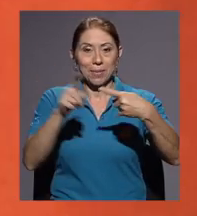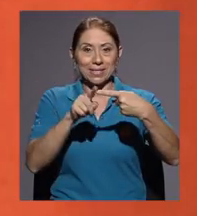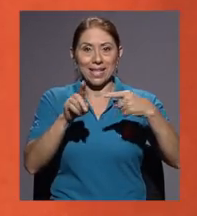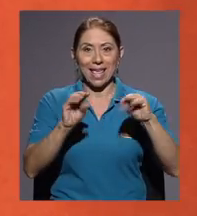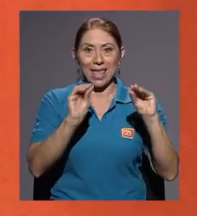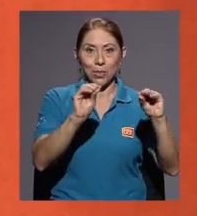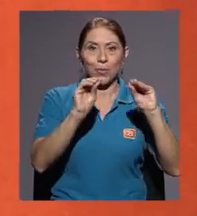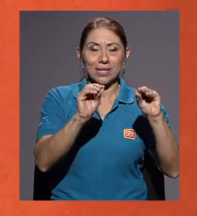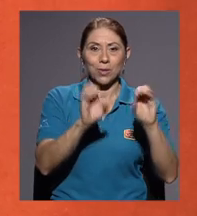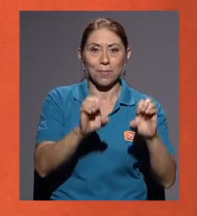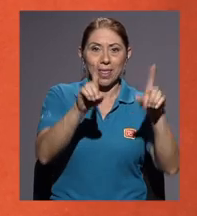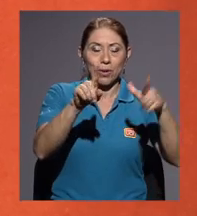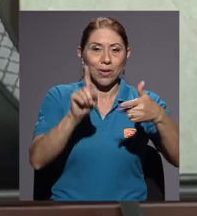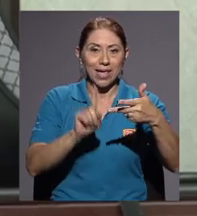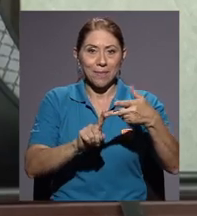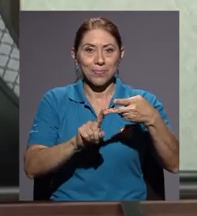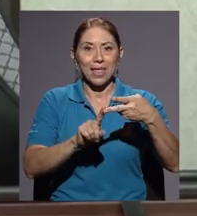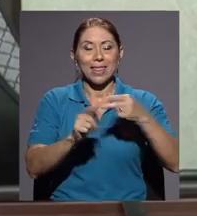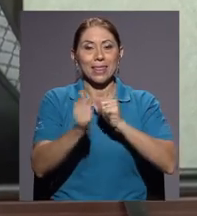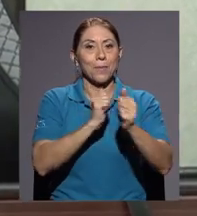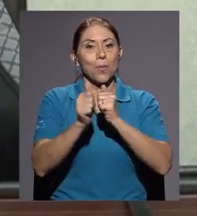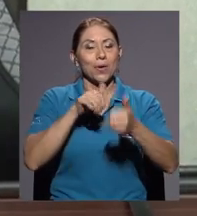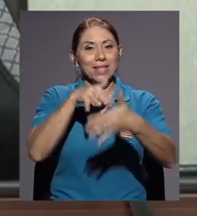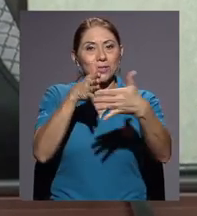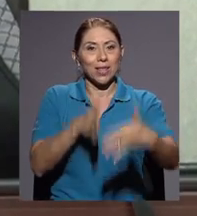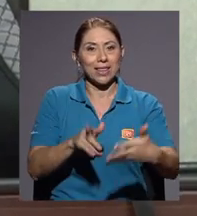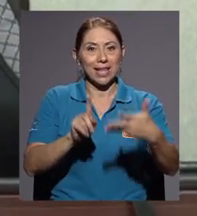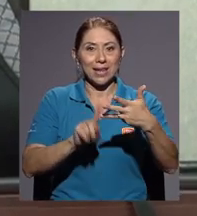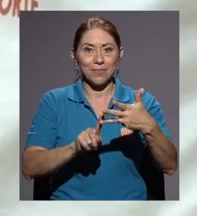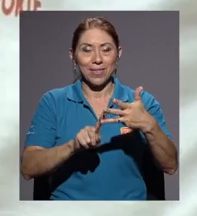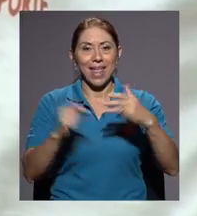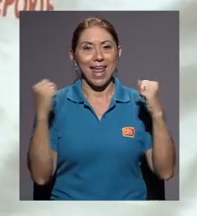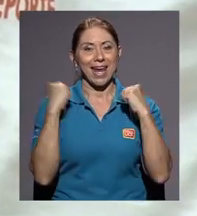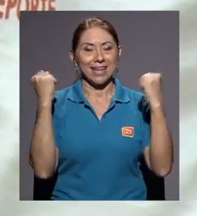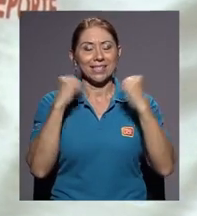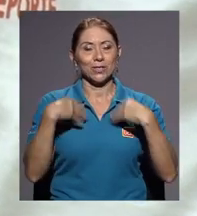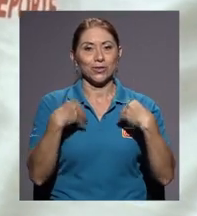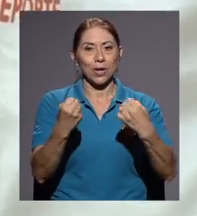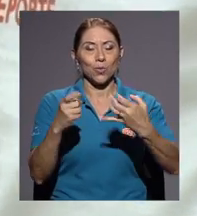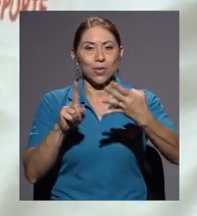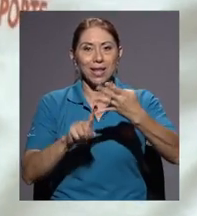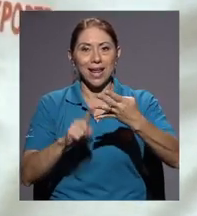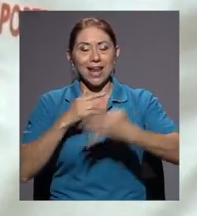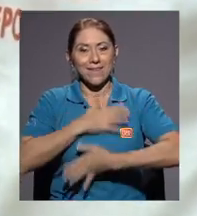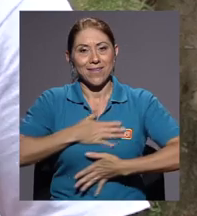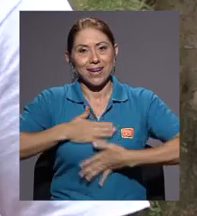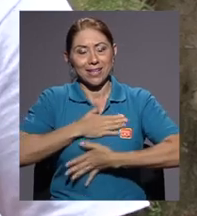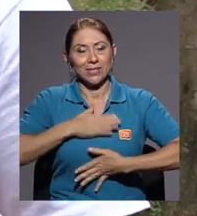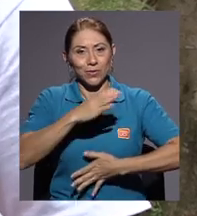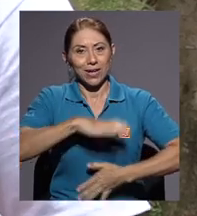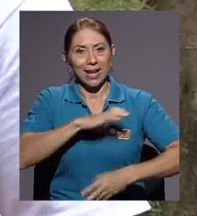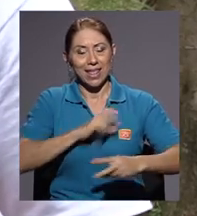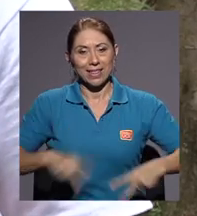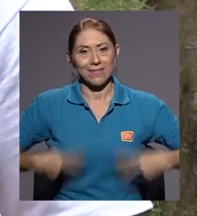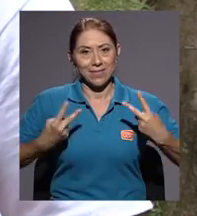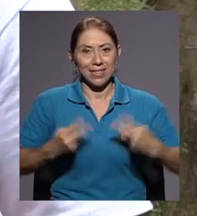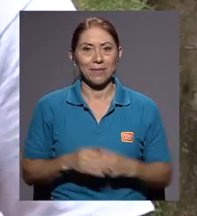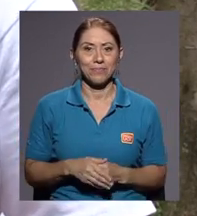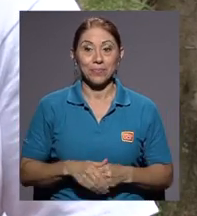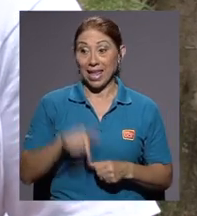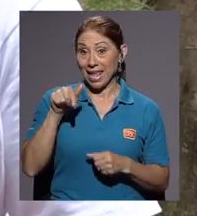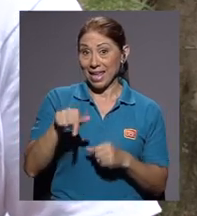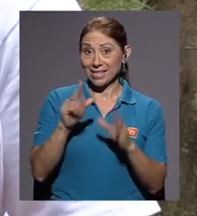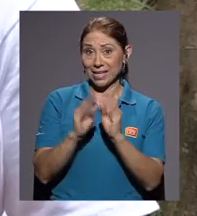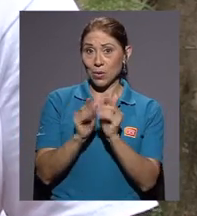pedagogía, deporte estudiantil, ejercicio y salud, y recreación y calidad de vida. Esta clase de congreso nos ayuda